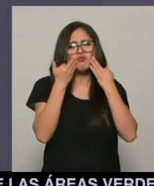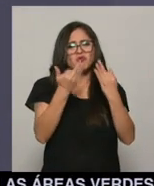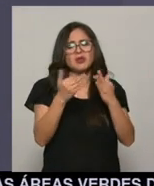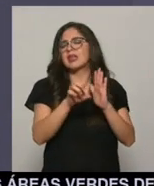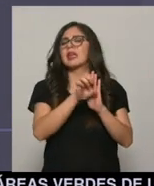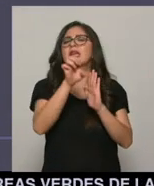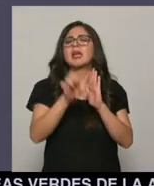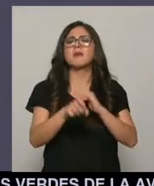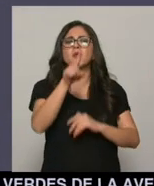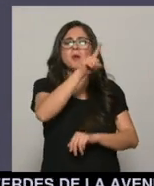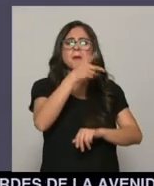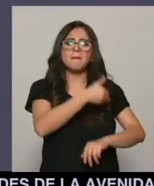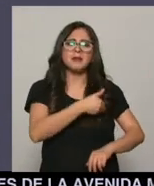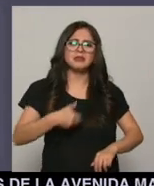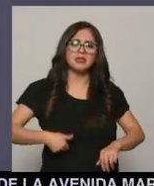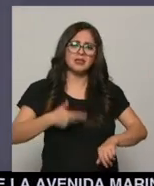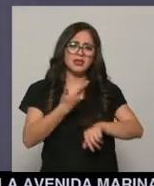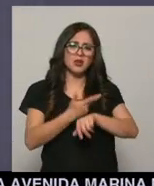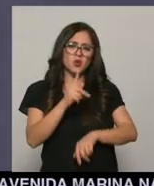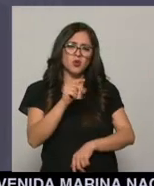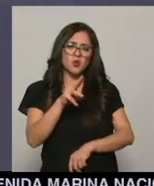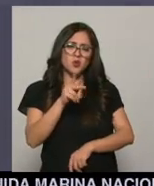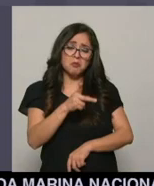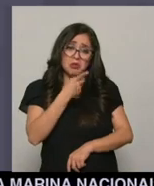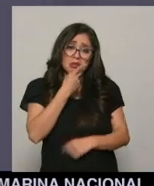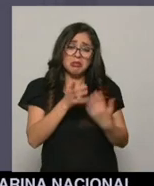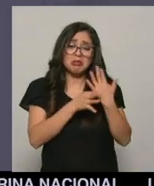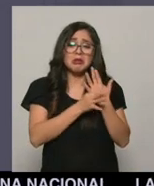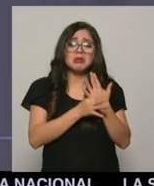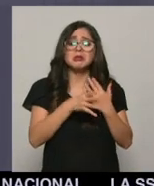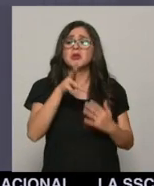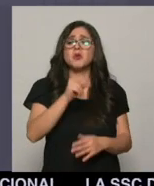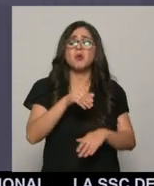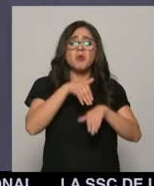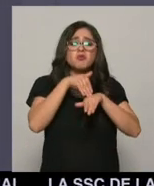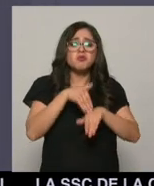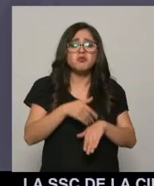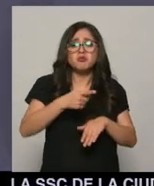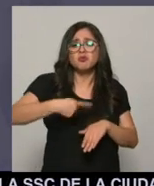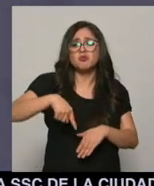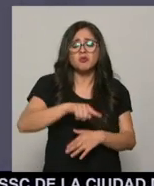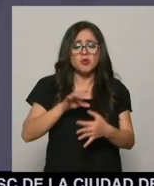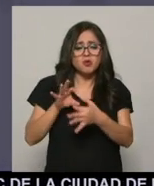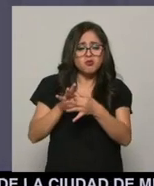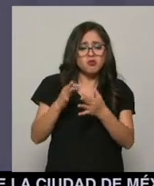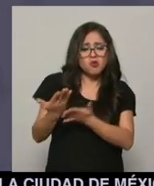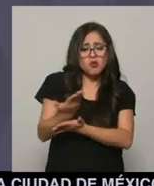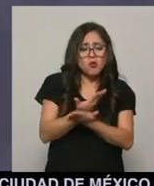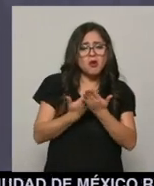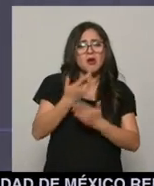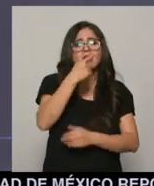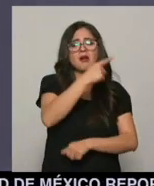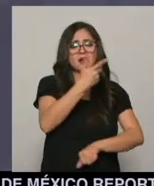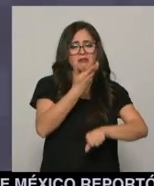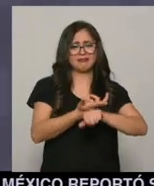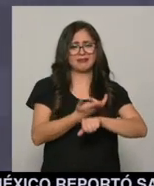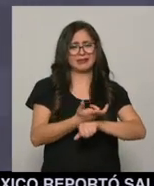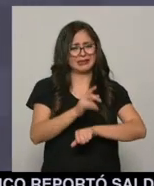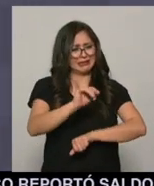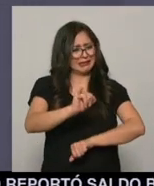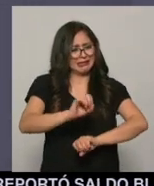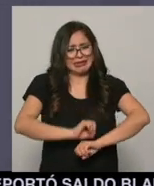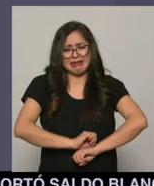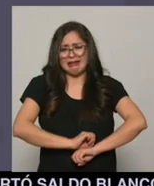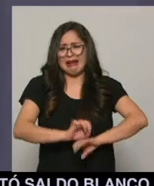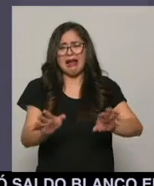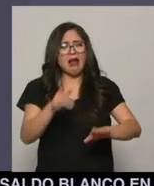Donald Trump, tú decías hace rato, no es cierto que estemos supeditados en el tema de las relaciones internacionales a Estados Unidos. Por supuesto que estamos